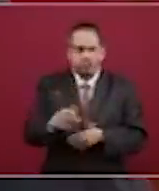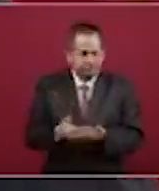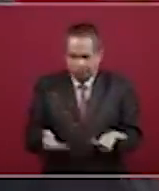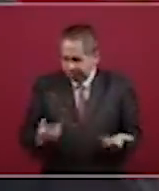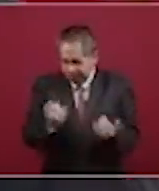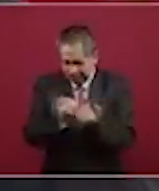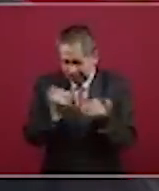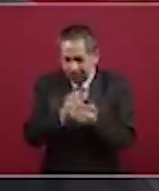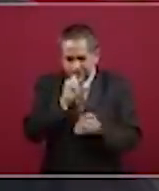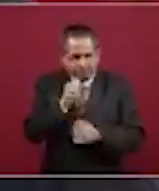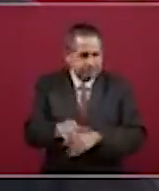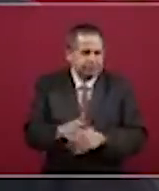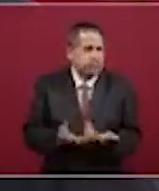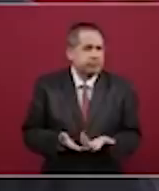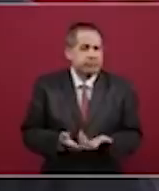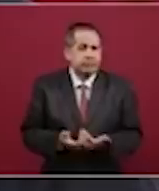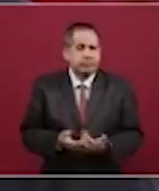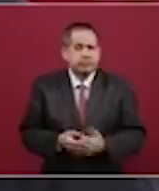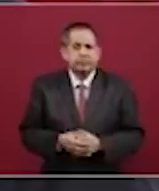Ahora,